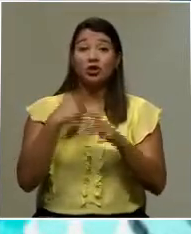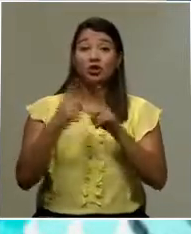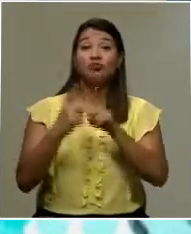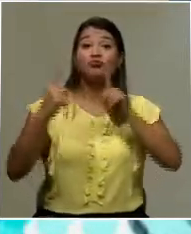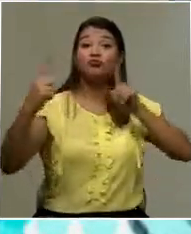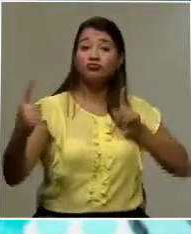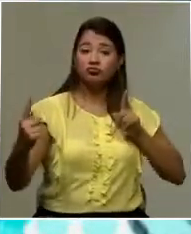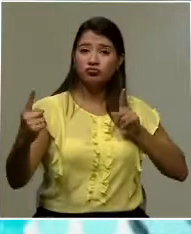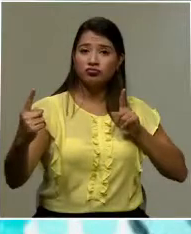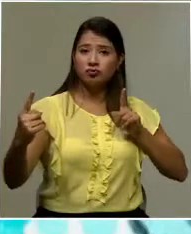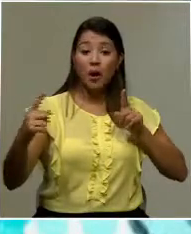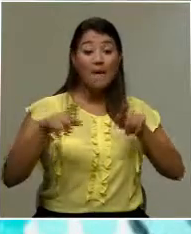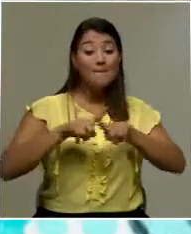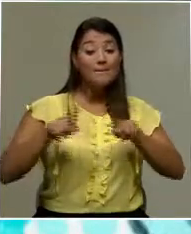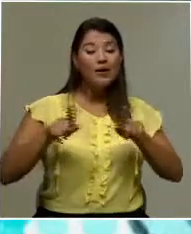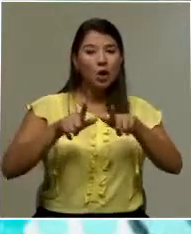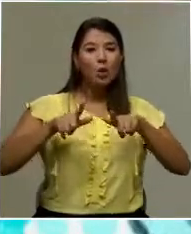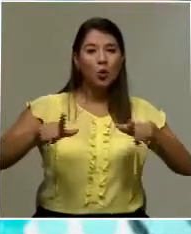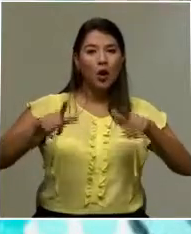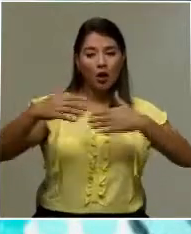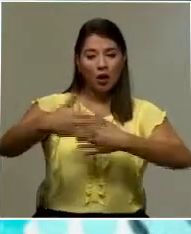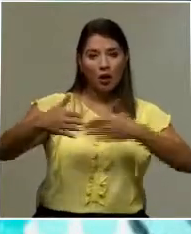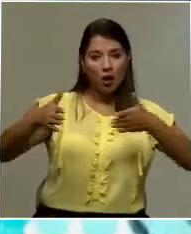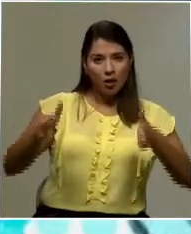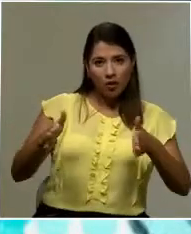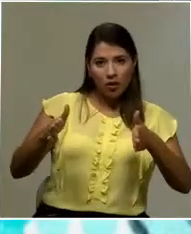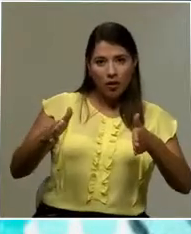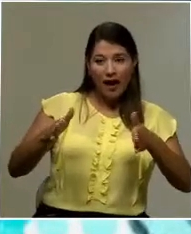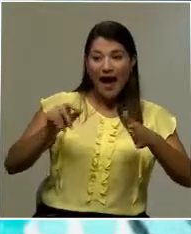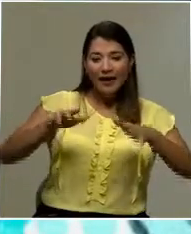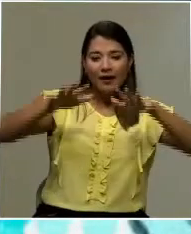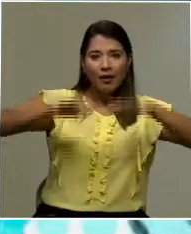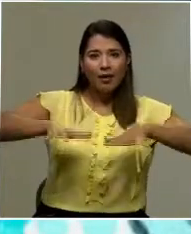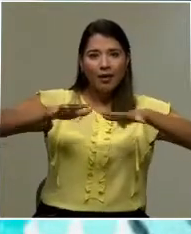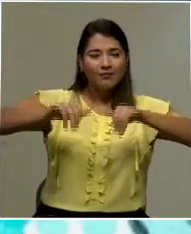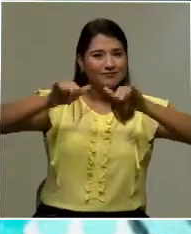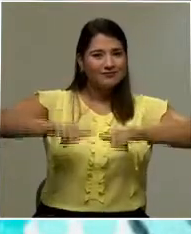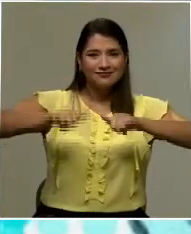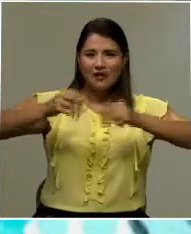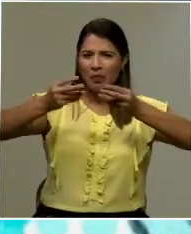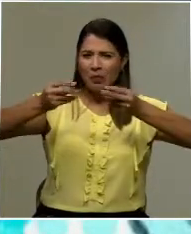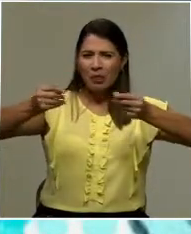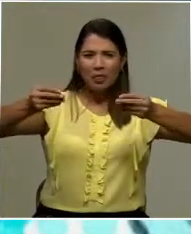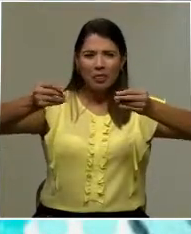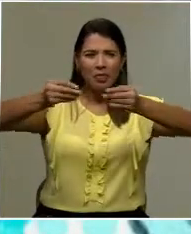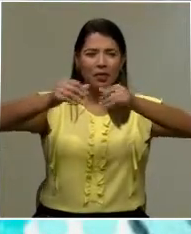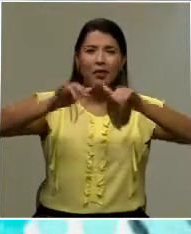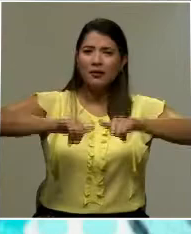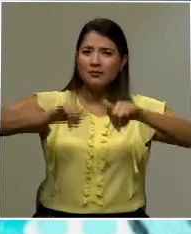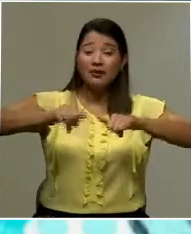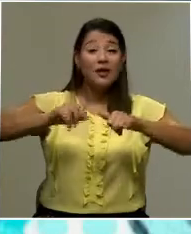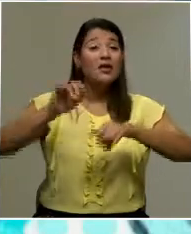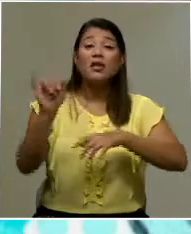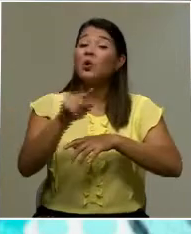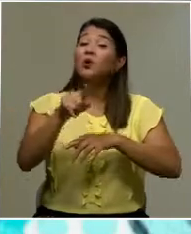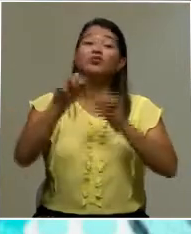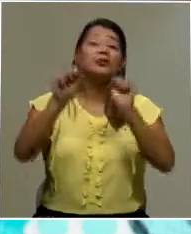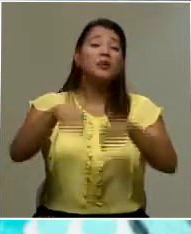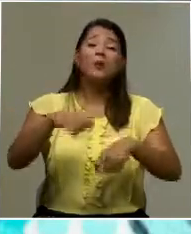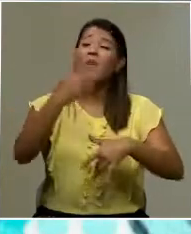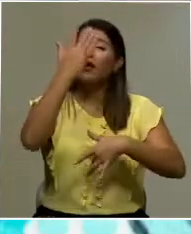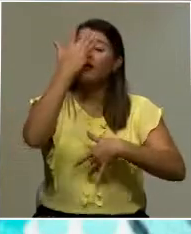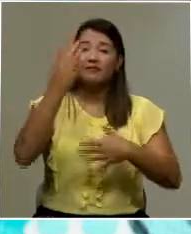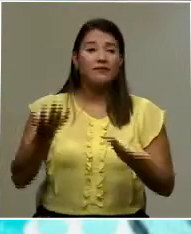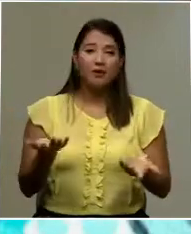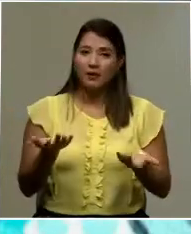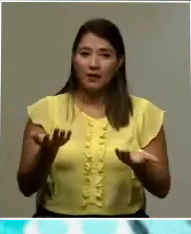el aire, el virus que está exhalando esa persona, igual que si estuvieras encerrado con un fumador. Y entonces te puedes contagiar al cabo del tiempo